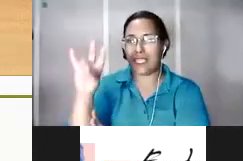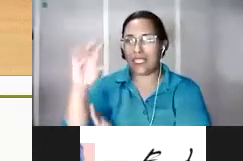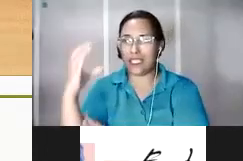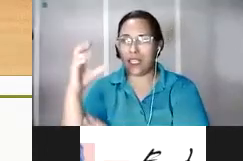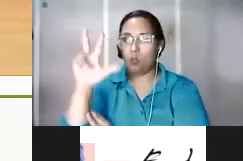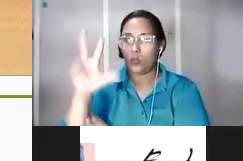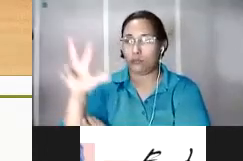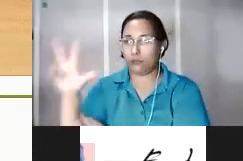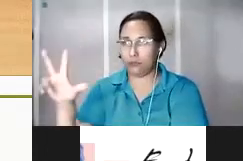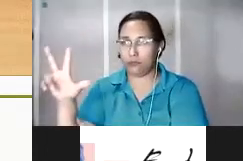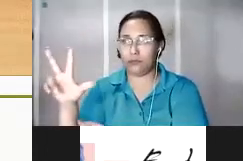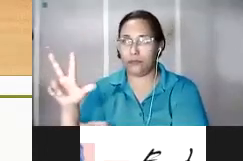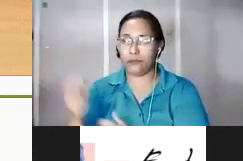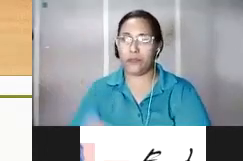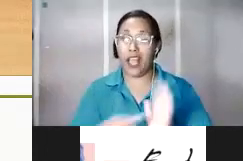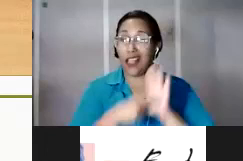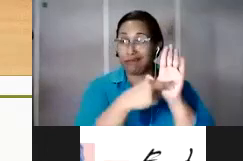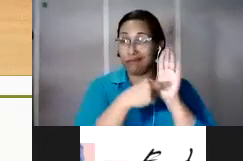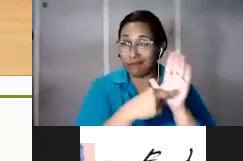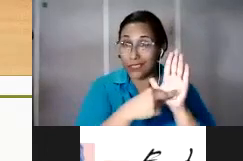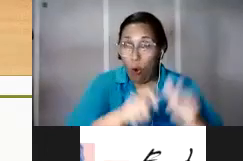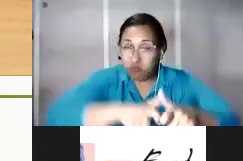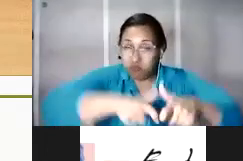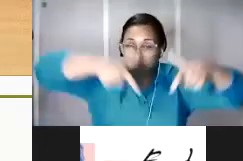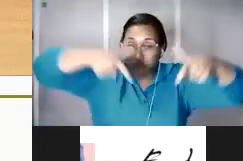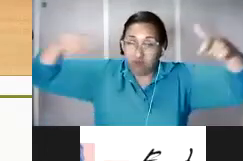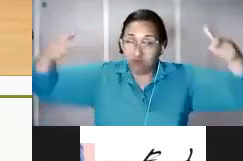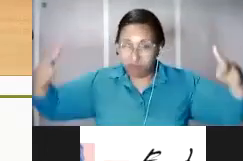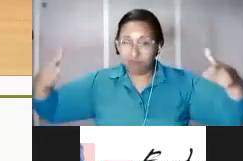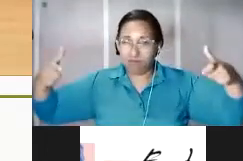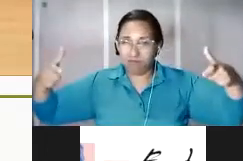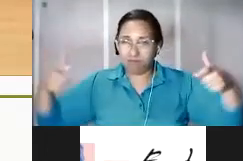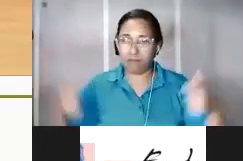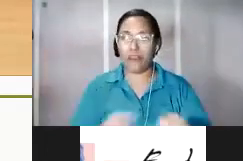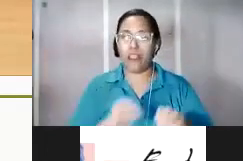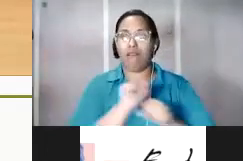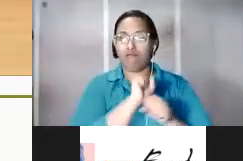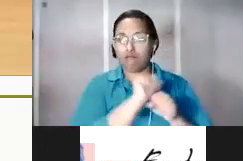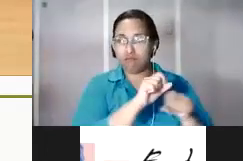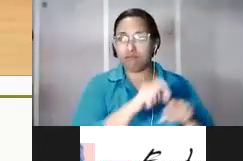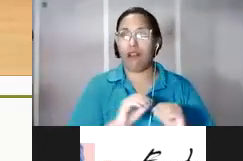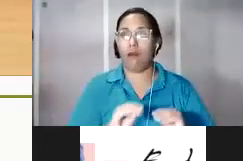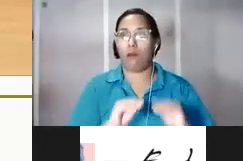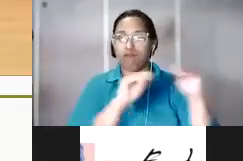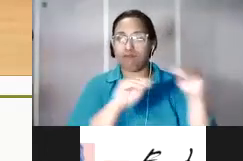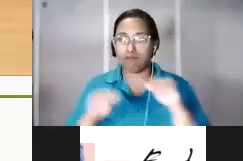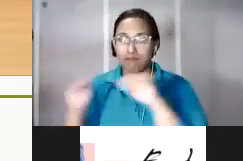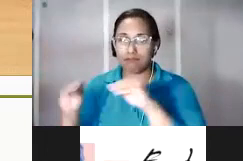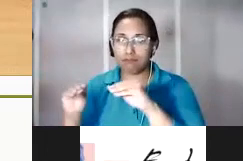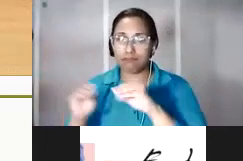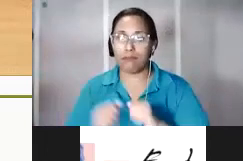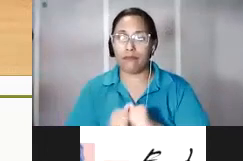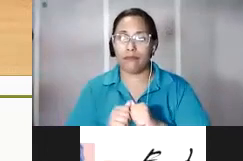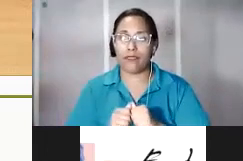69.733, lo que representa un sustancial incremento de moradores que no fueron a vivir dentro de